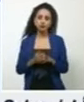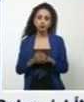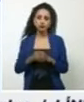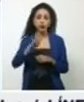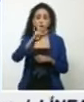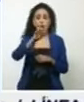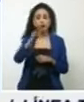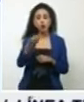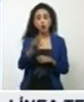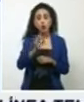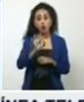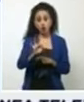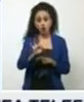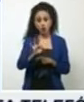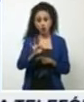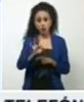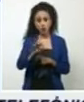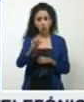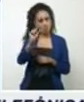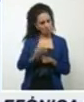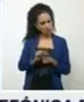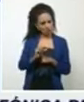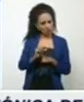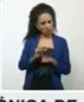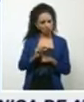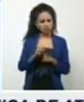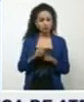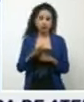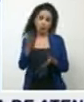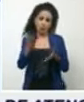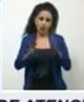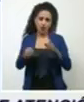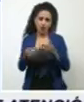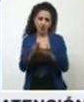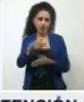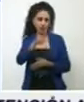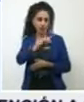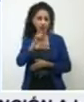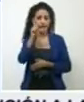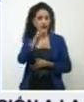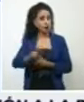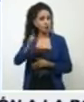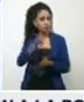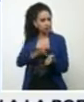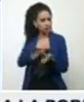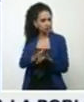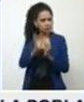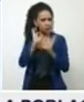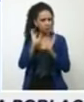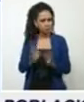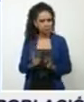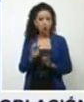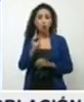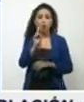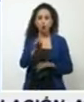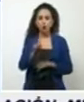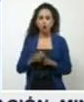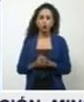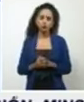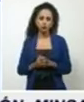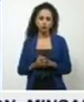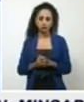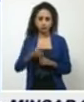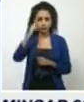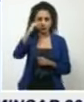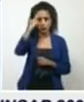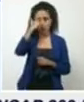4,8, es inferior discretamente al día de ayer. Camagüey mantiene la misma tasa de 1. Ciego de